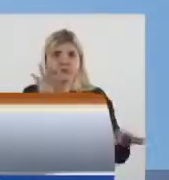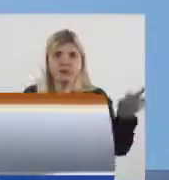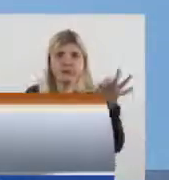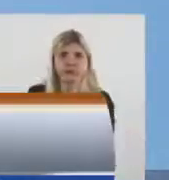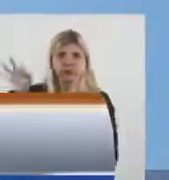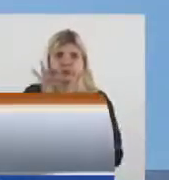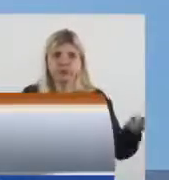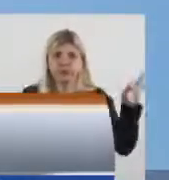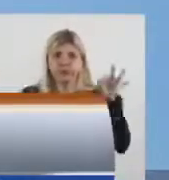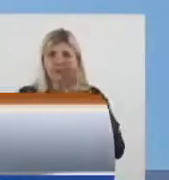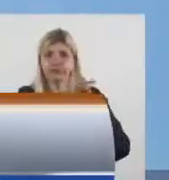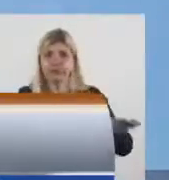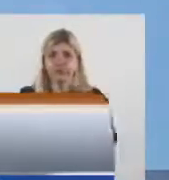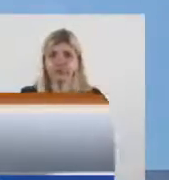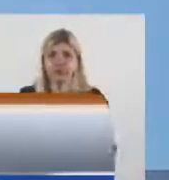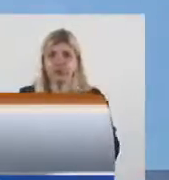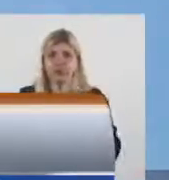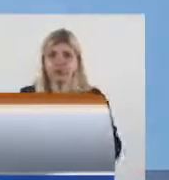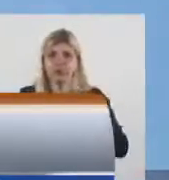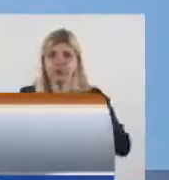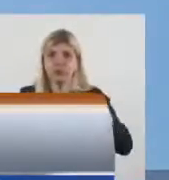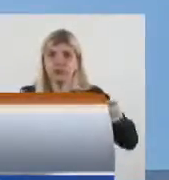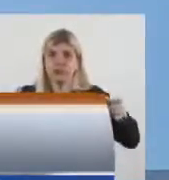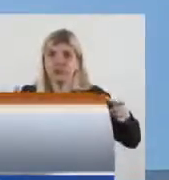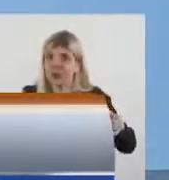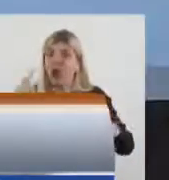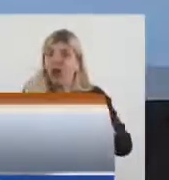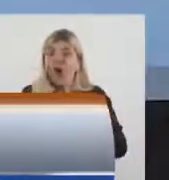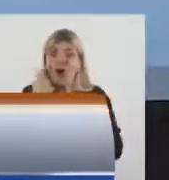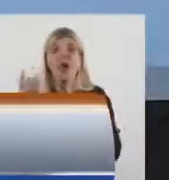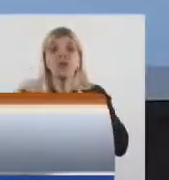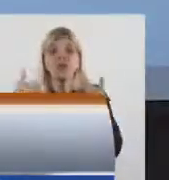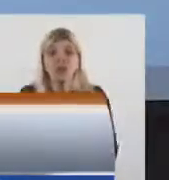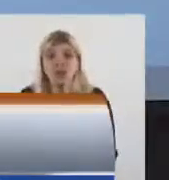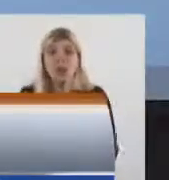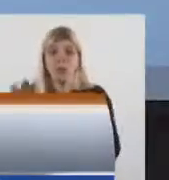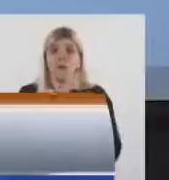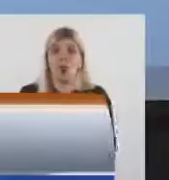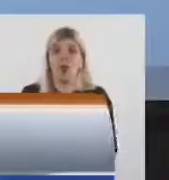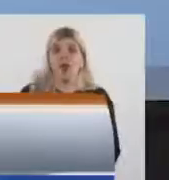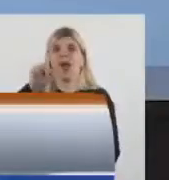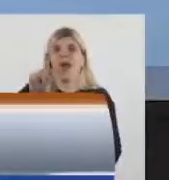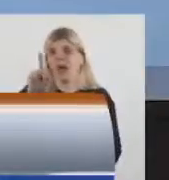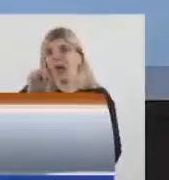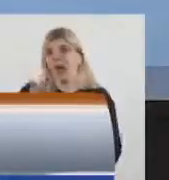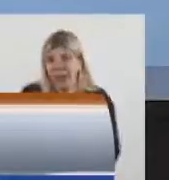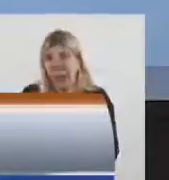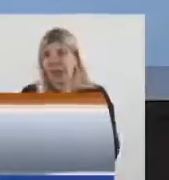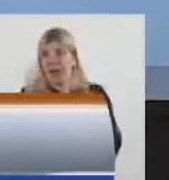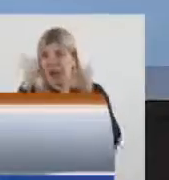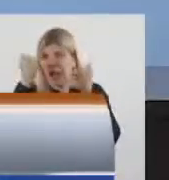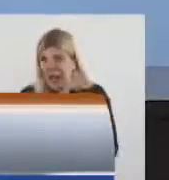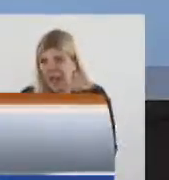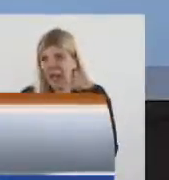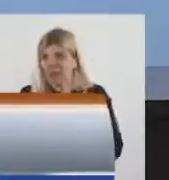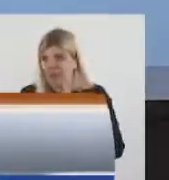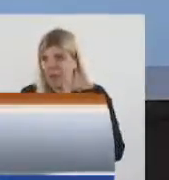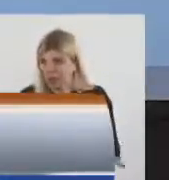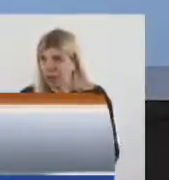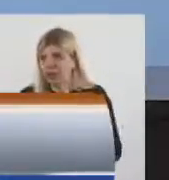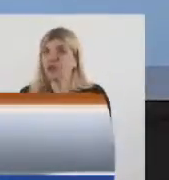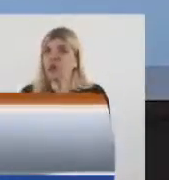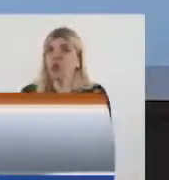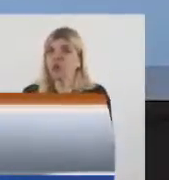y muy lejos estamos de haber resuelto ese problema es cierto con la vacuna vamos a dar la inmunidad